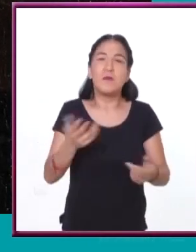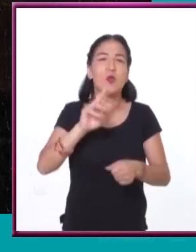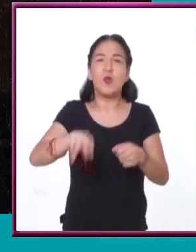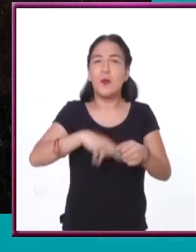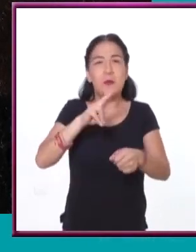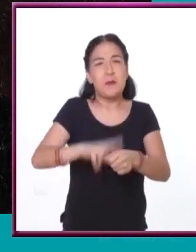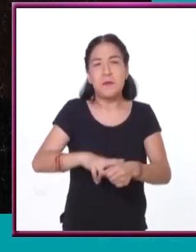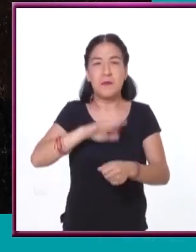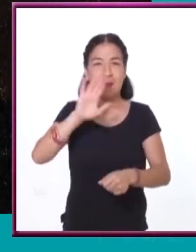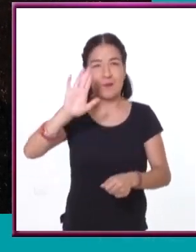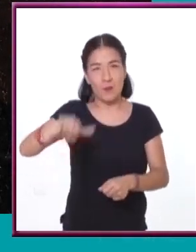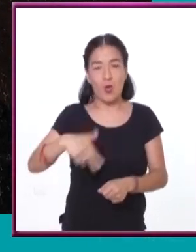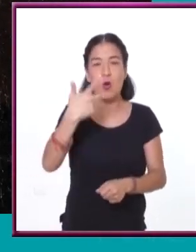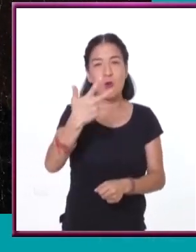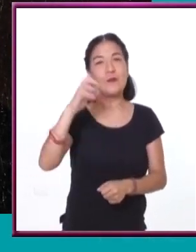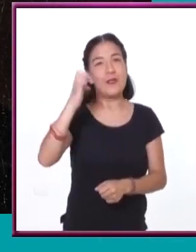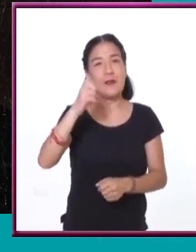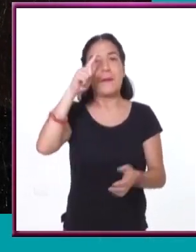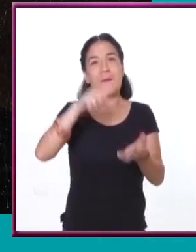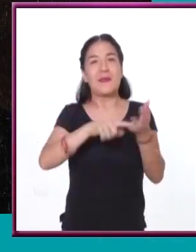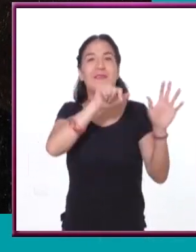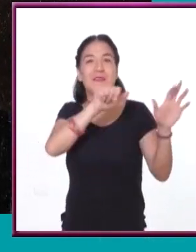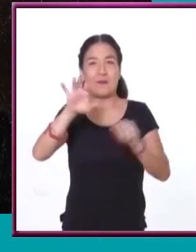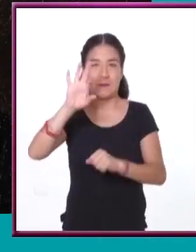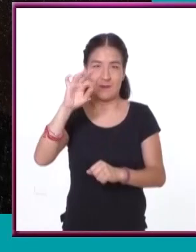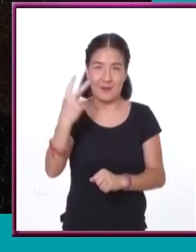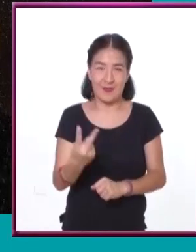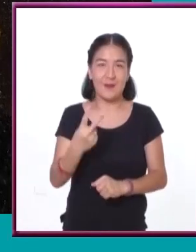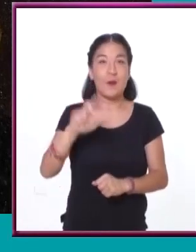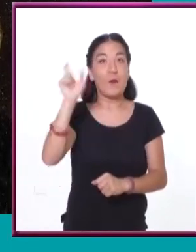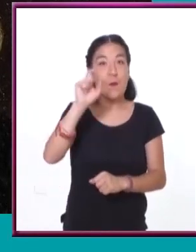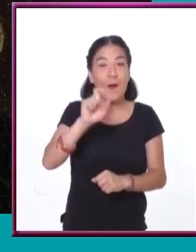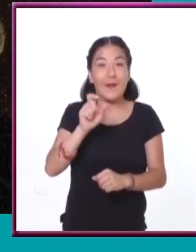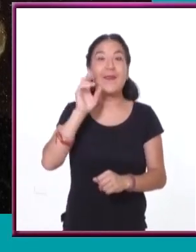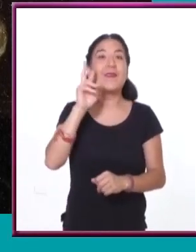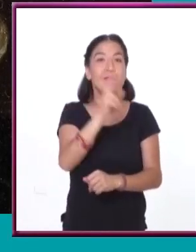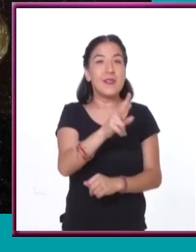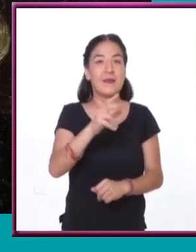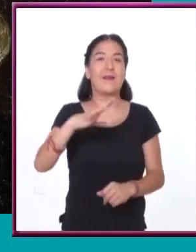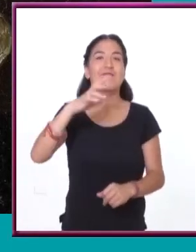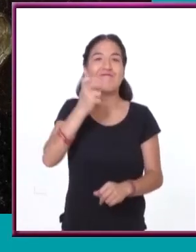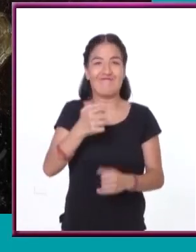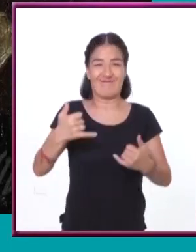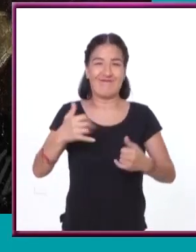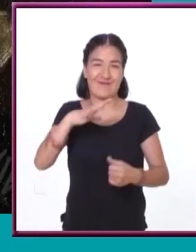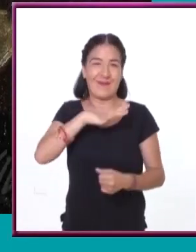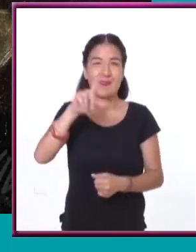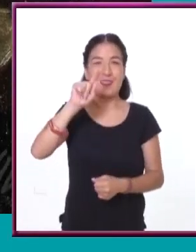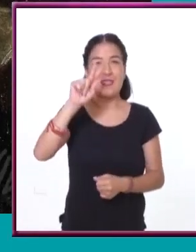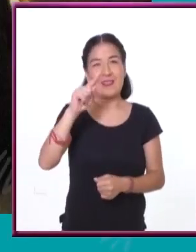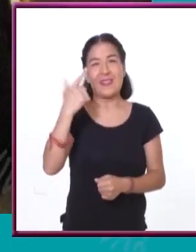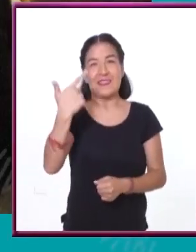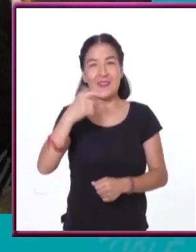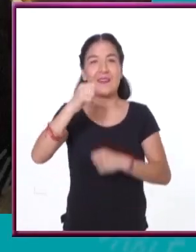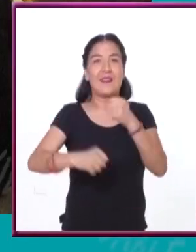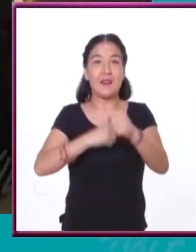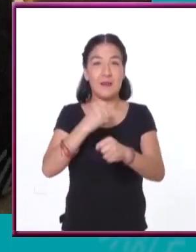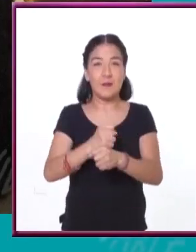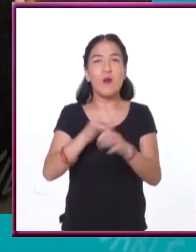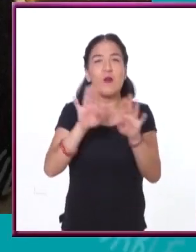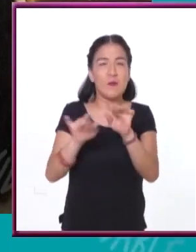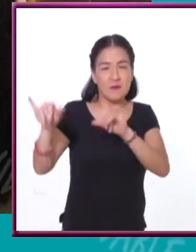causas naturales el 8 de enero de 1642, cuando tenía 77 años. El